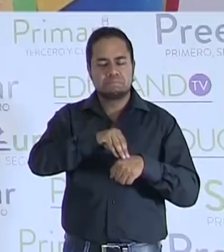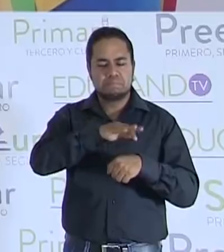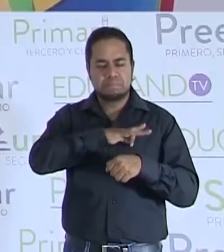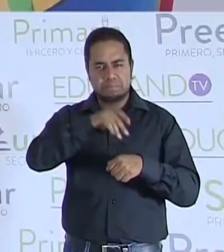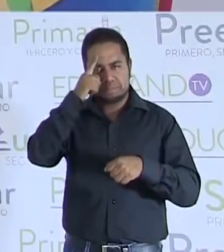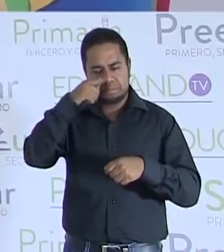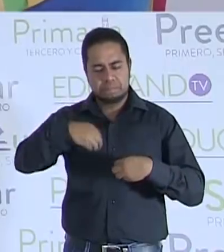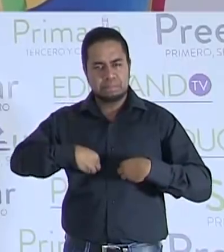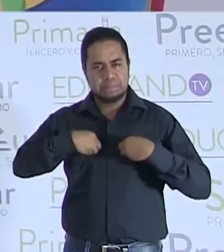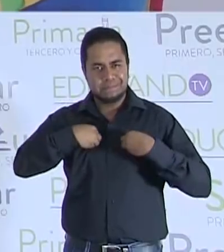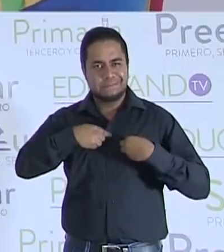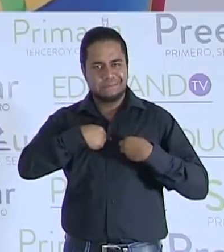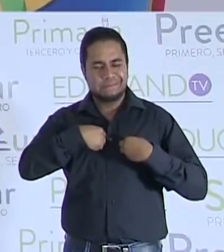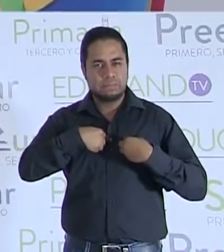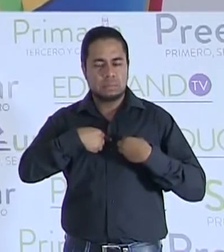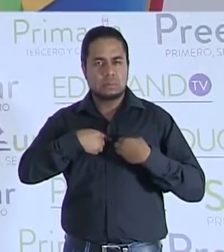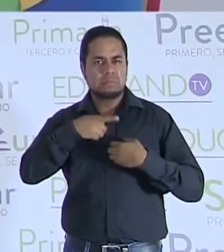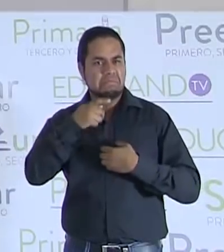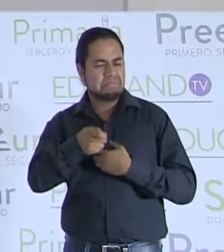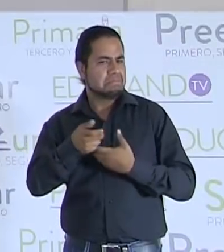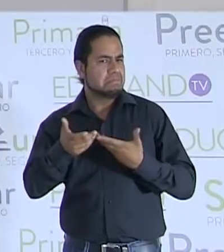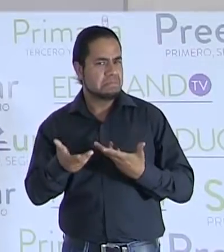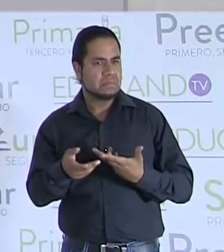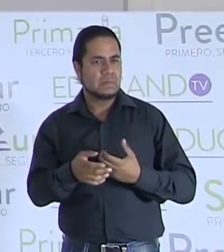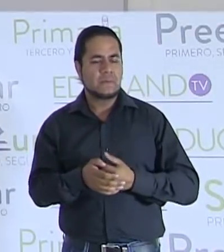nuestra vida diaria. ¿Qué quiere decir?